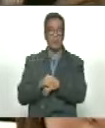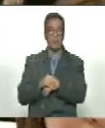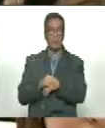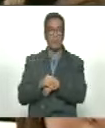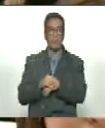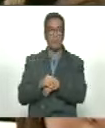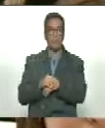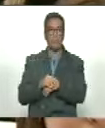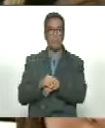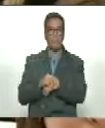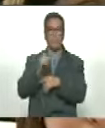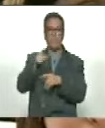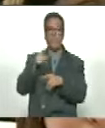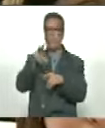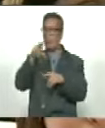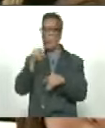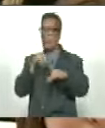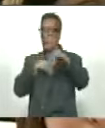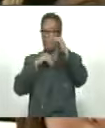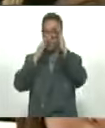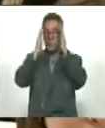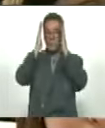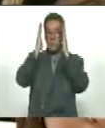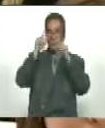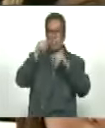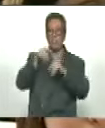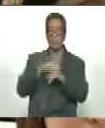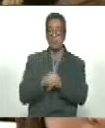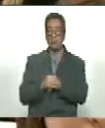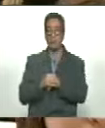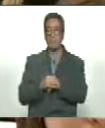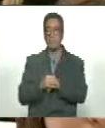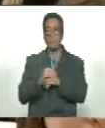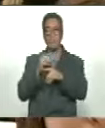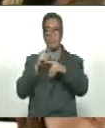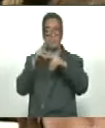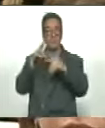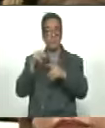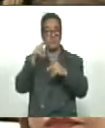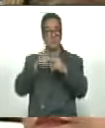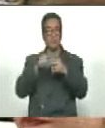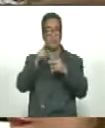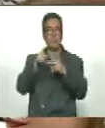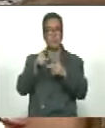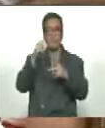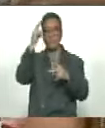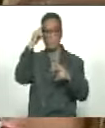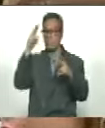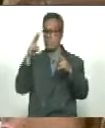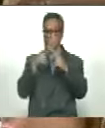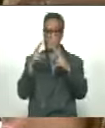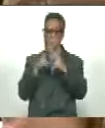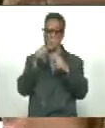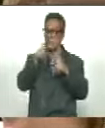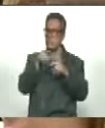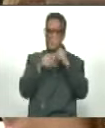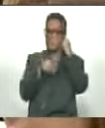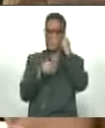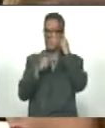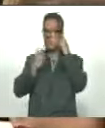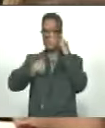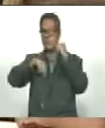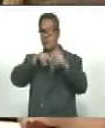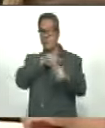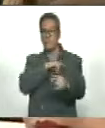que no atendió, que en desacato además desconoció la atención de